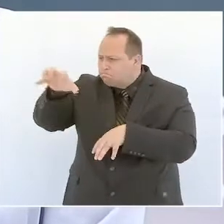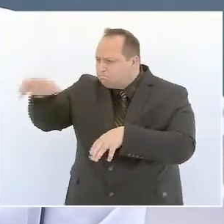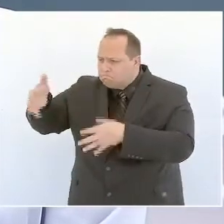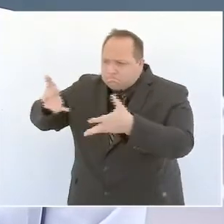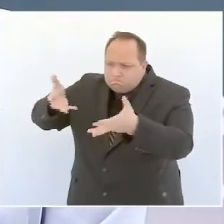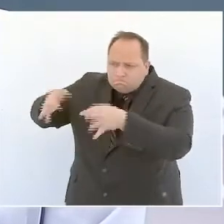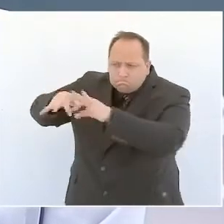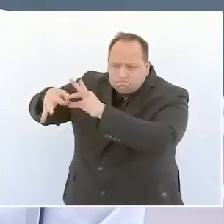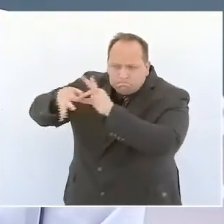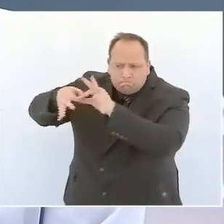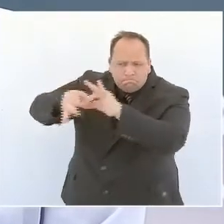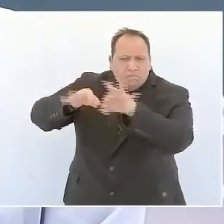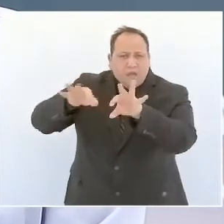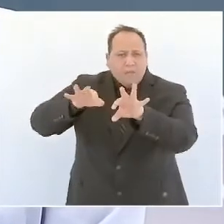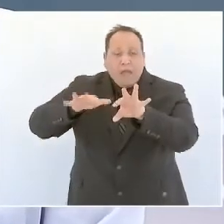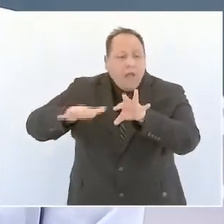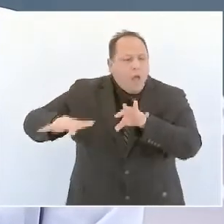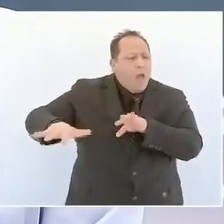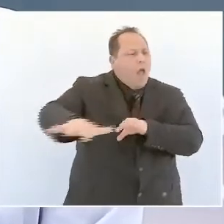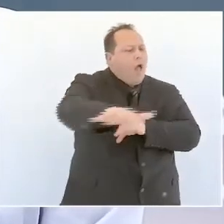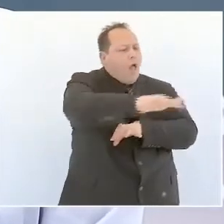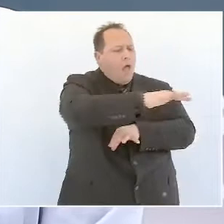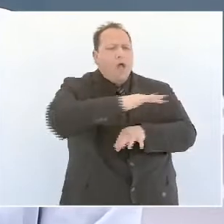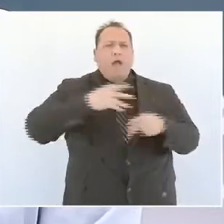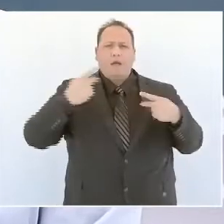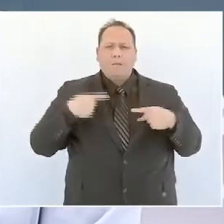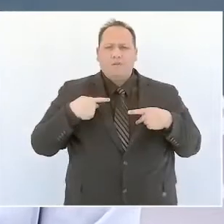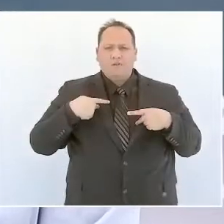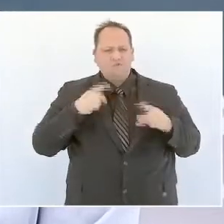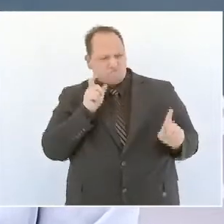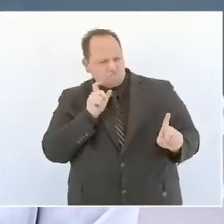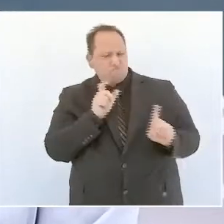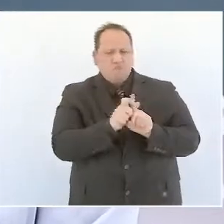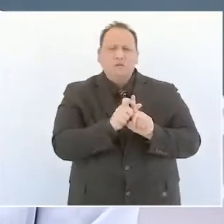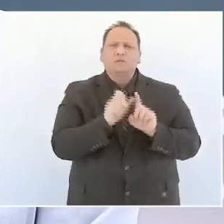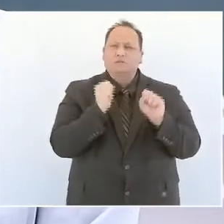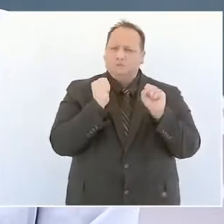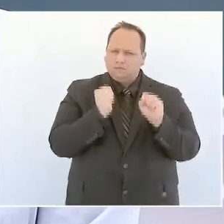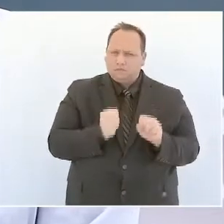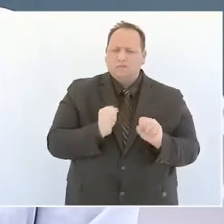se garantice la protección de los ciudadanos.